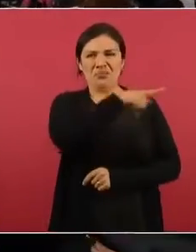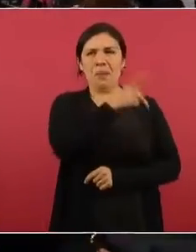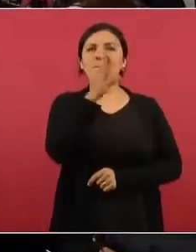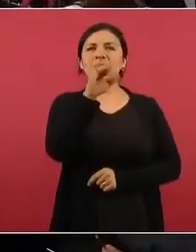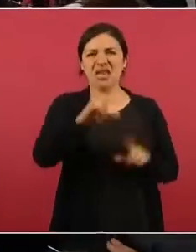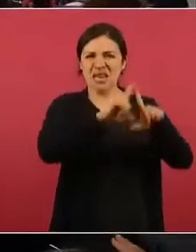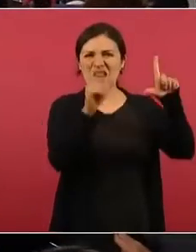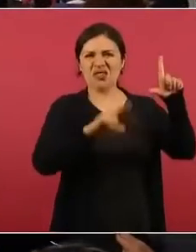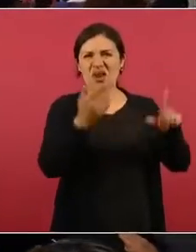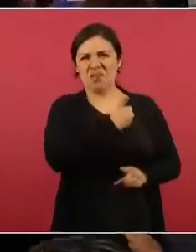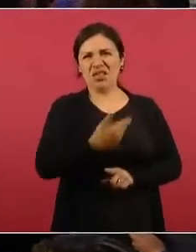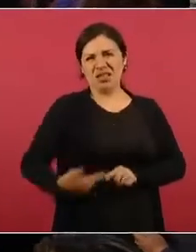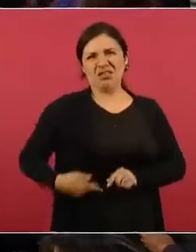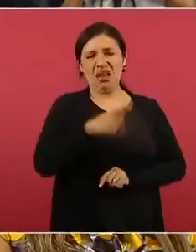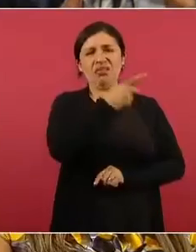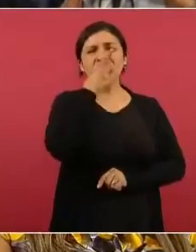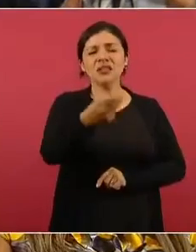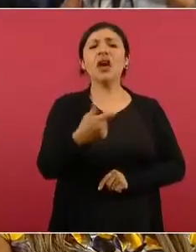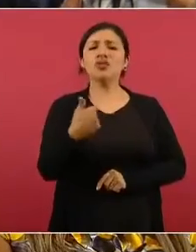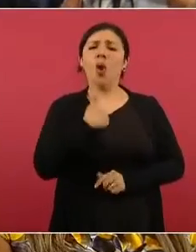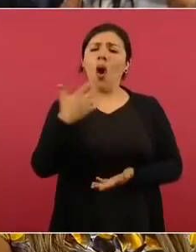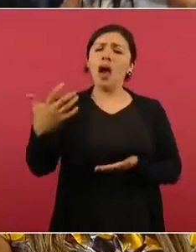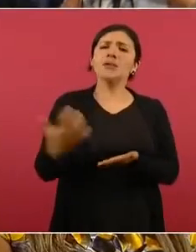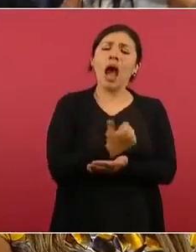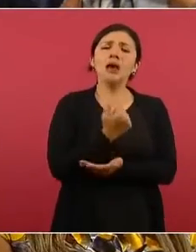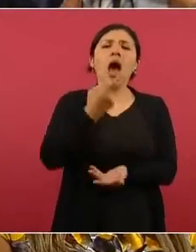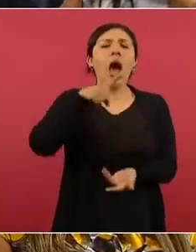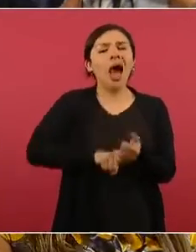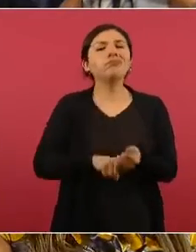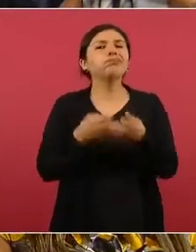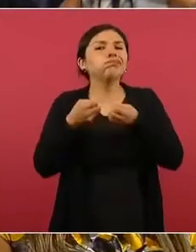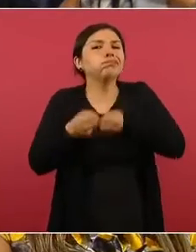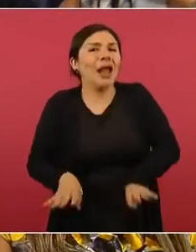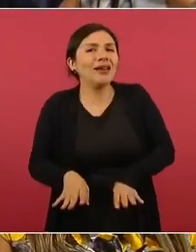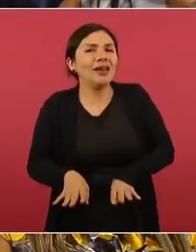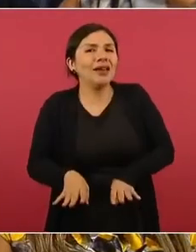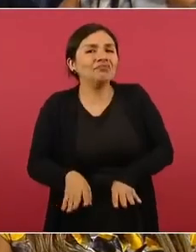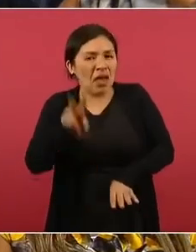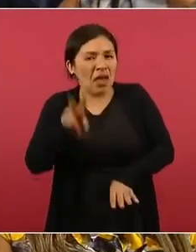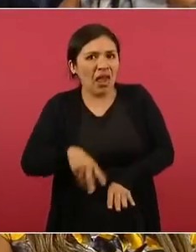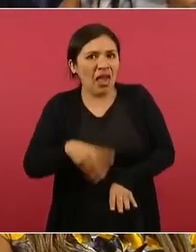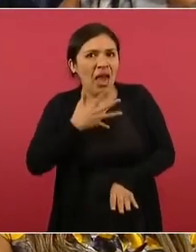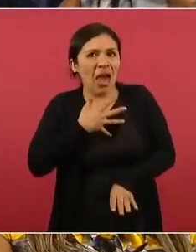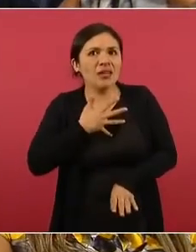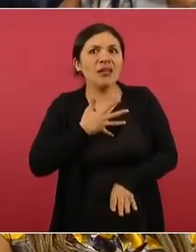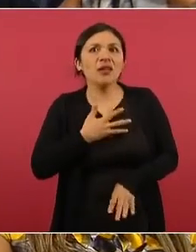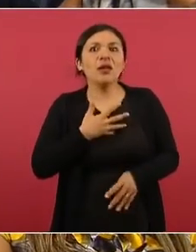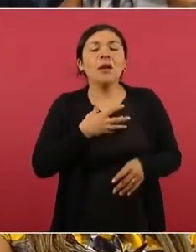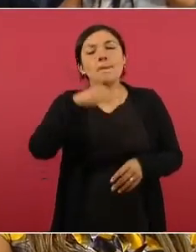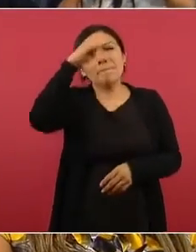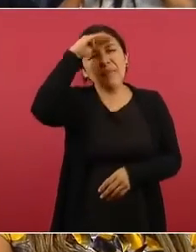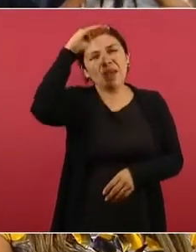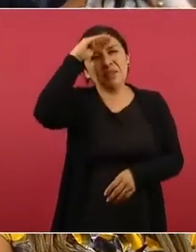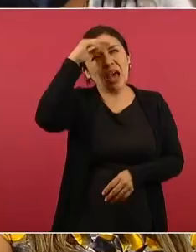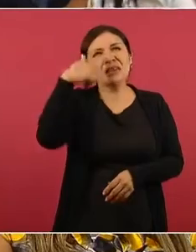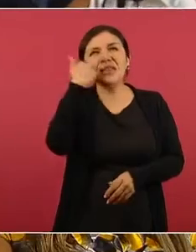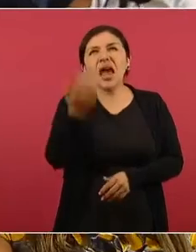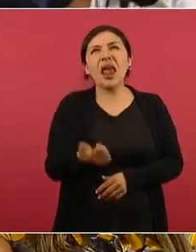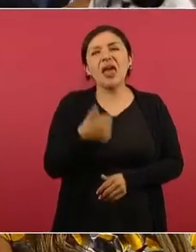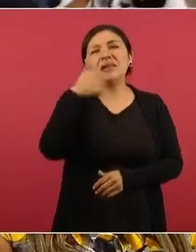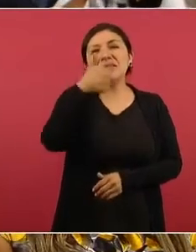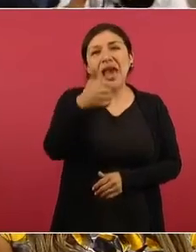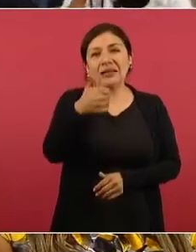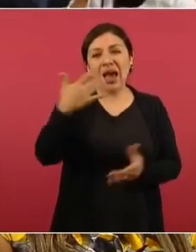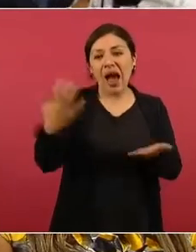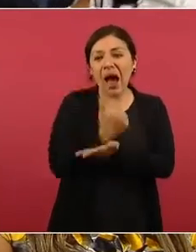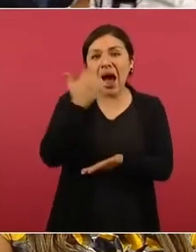dice que ganaron perdiendo, a pesar de que les metieron 4 jonrones y ellos nada más metieron 2 carreras.